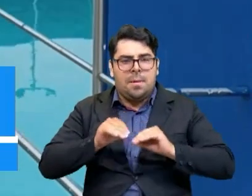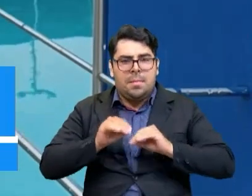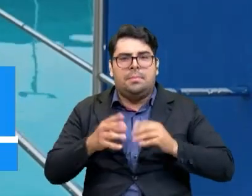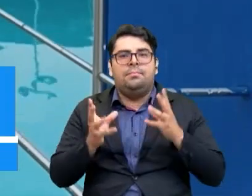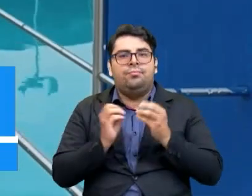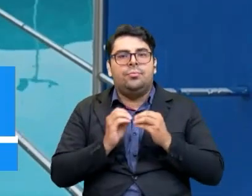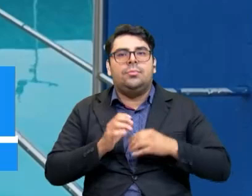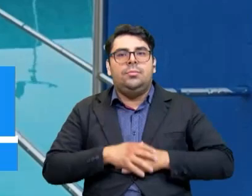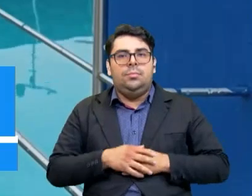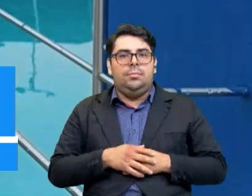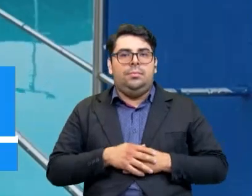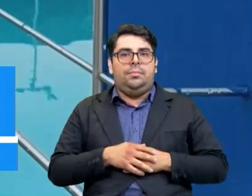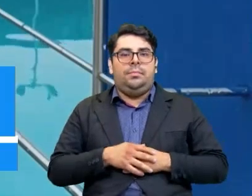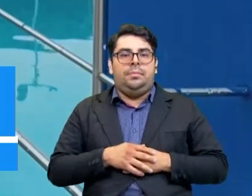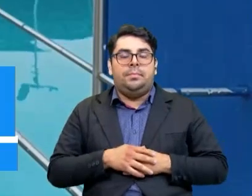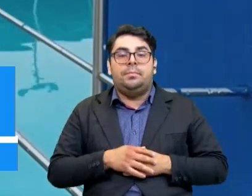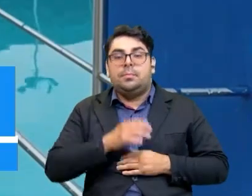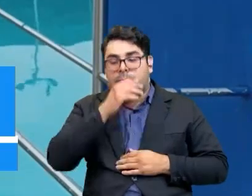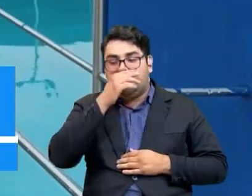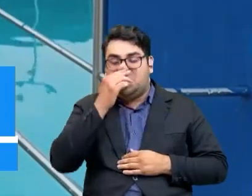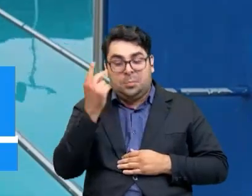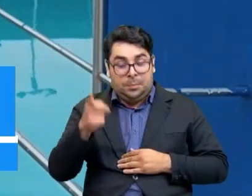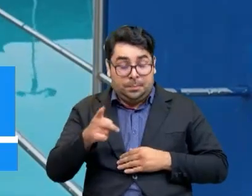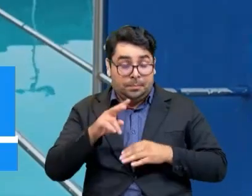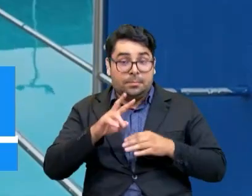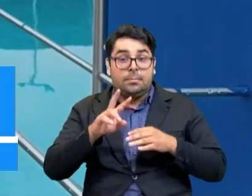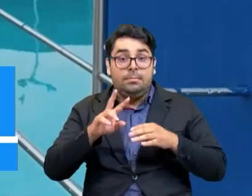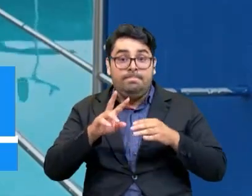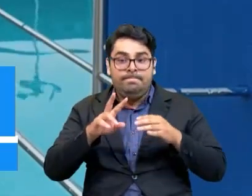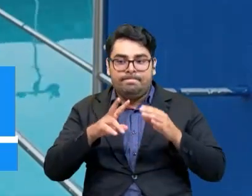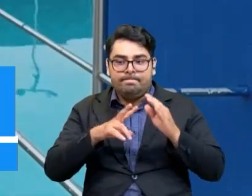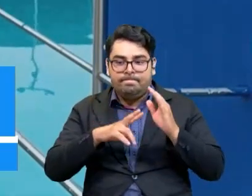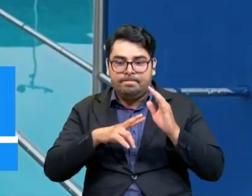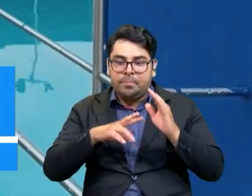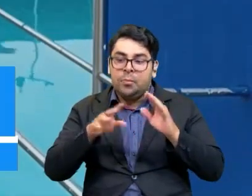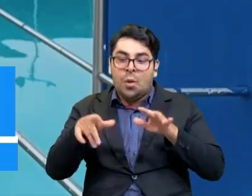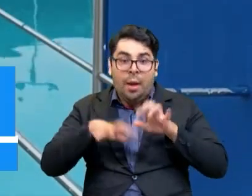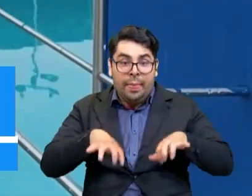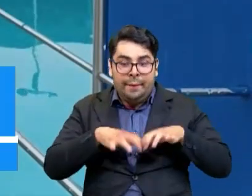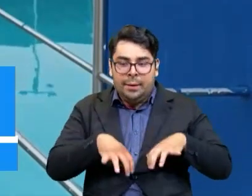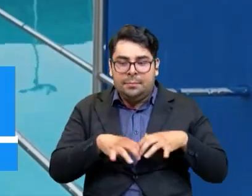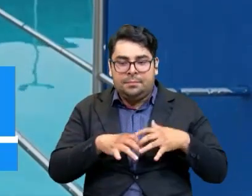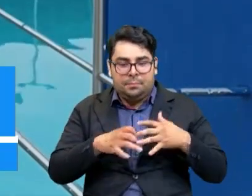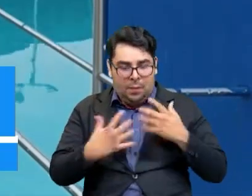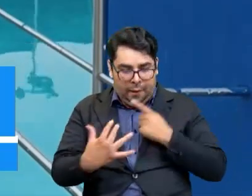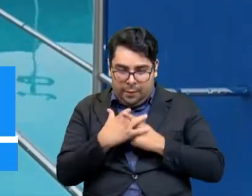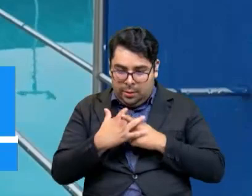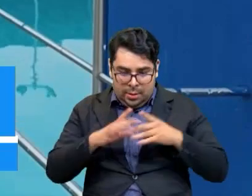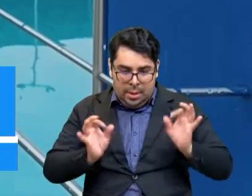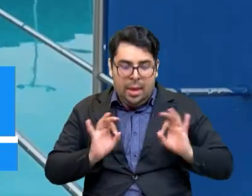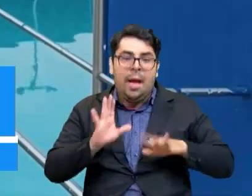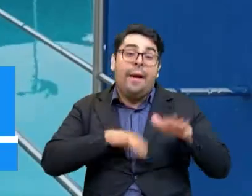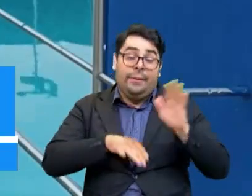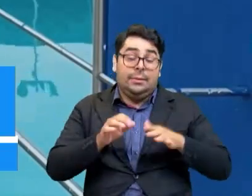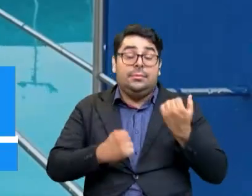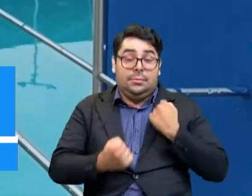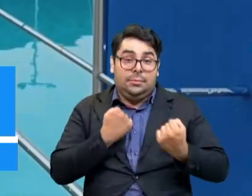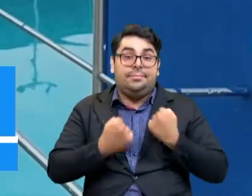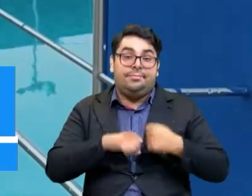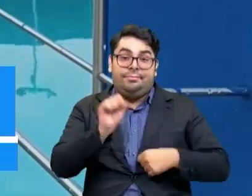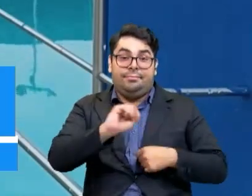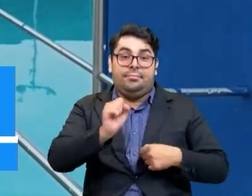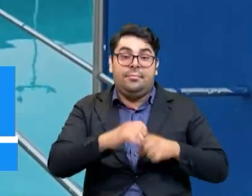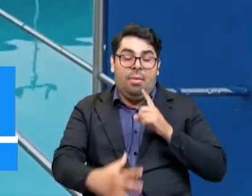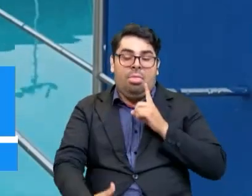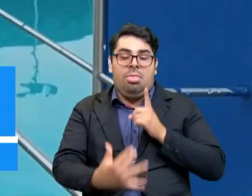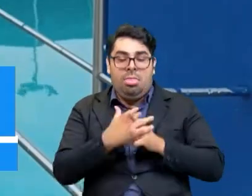no comprometan sus articulaciones o algo así, en que en un gimnasio pues a veces suele pasar porque se